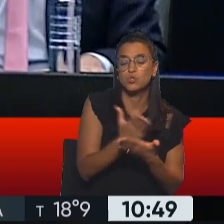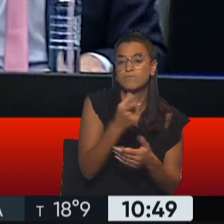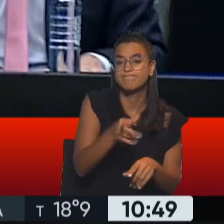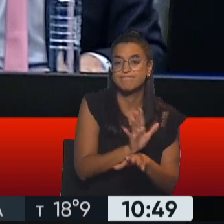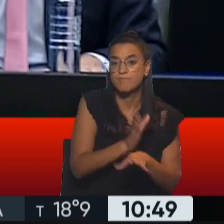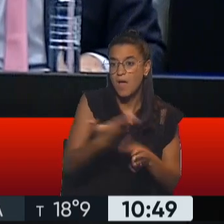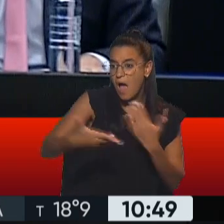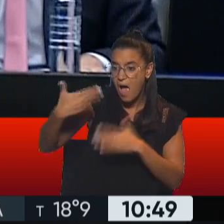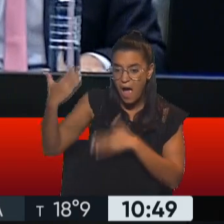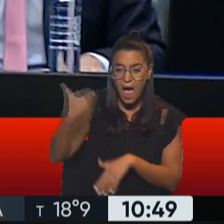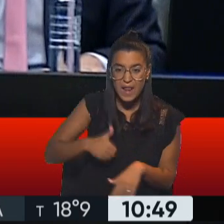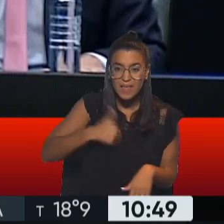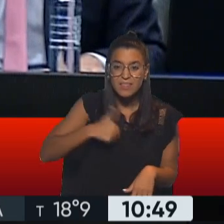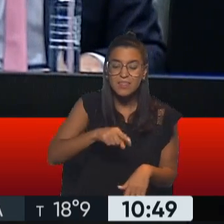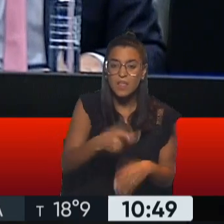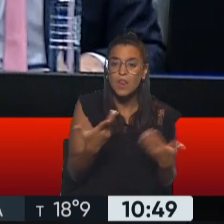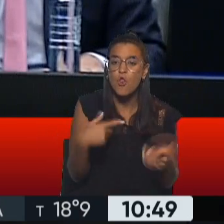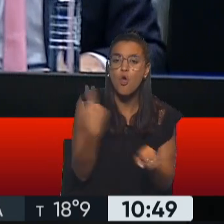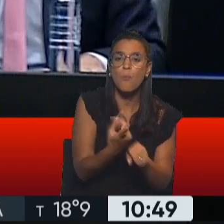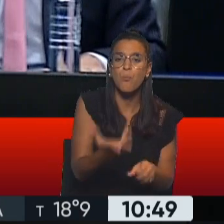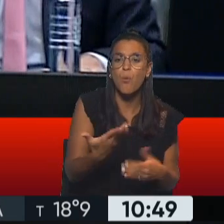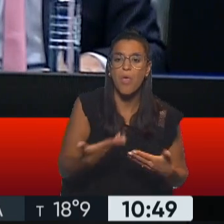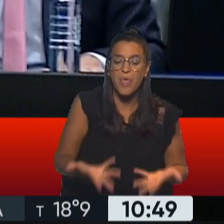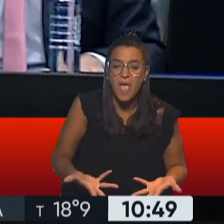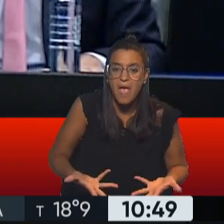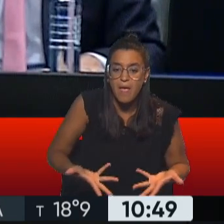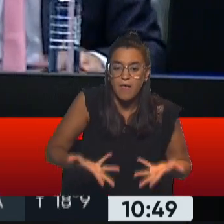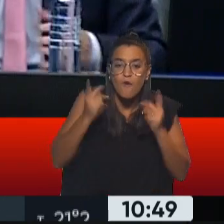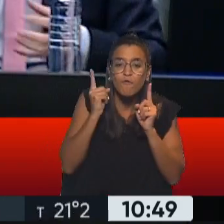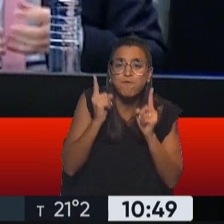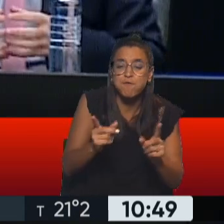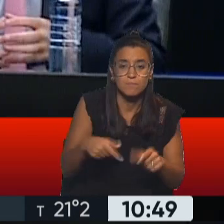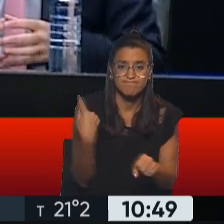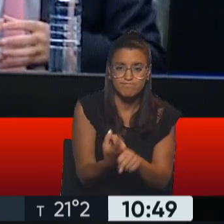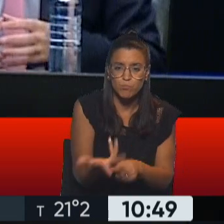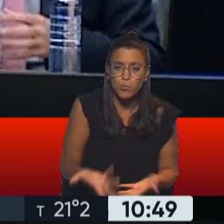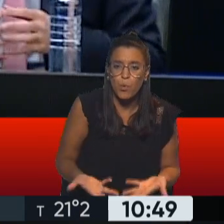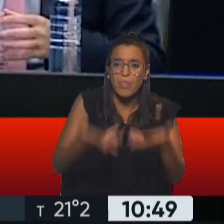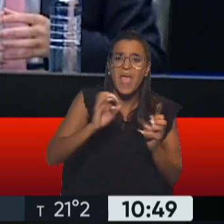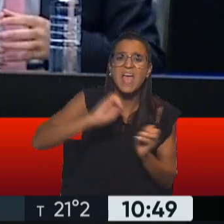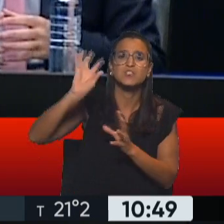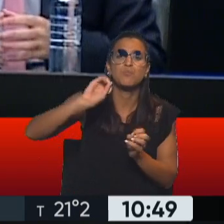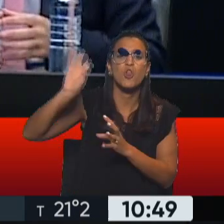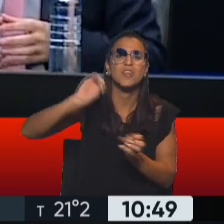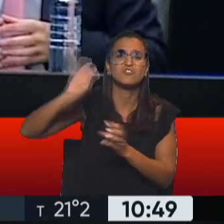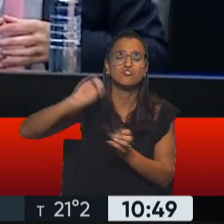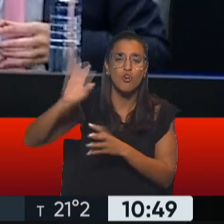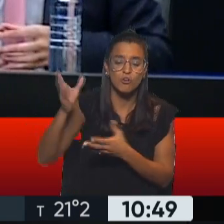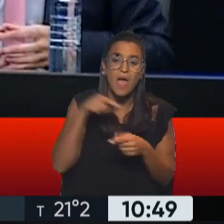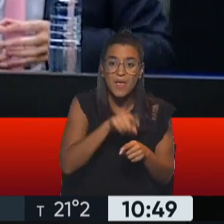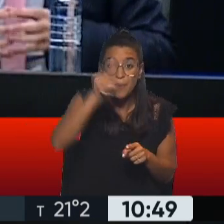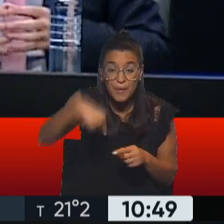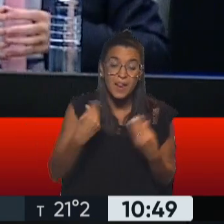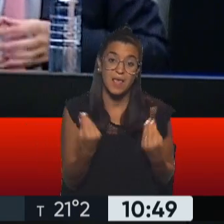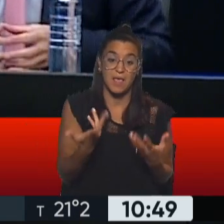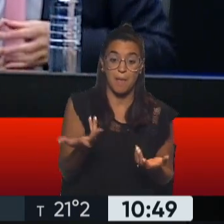incapacidad histórica de la Argentina para poder tener un crecimiento sostenido de las exportaciones que permita que cuando